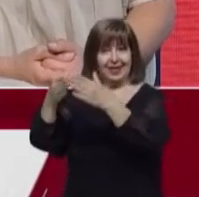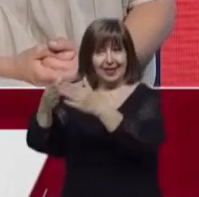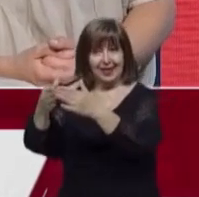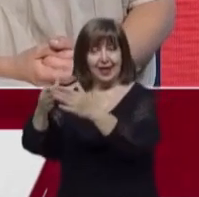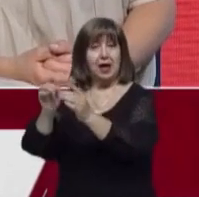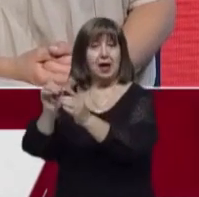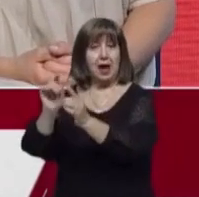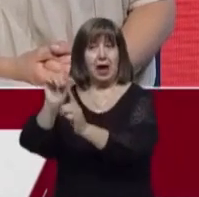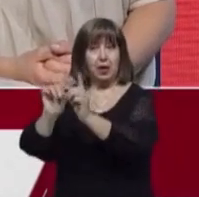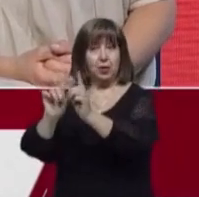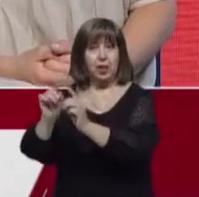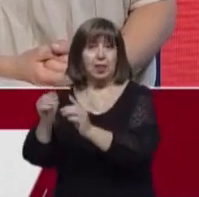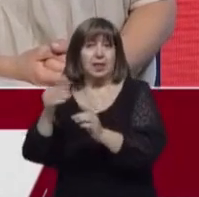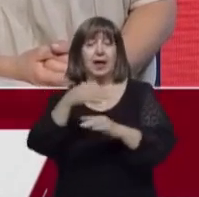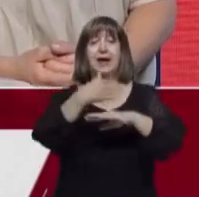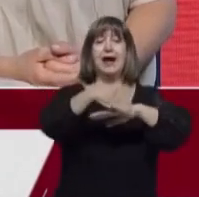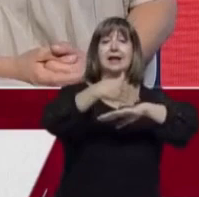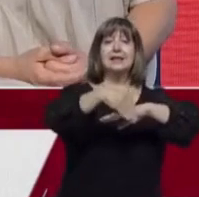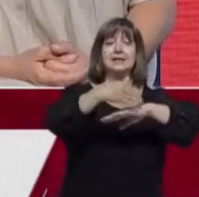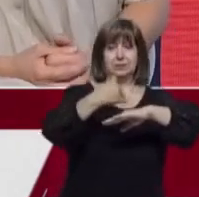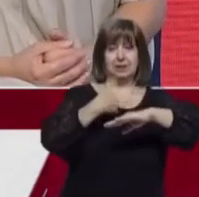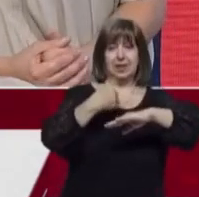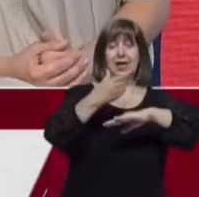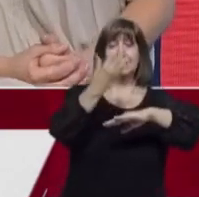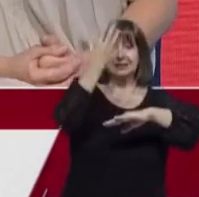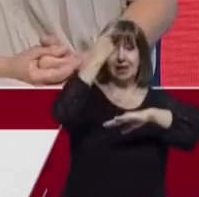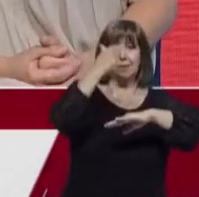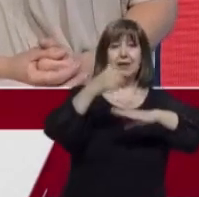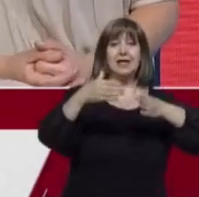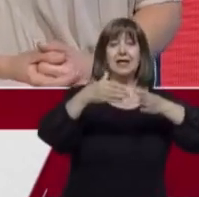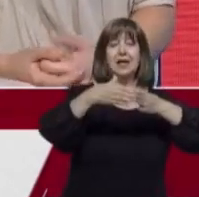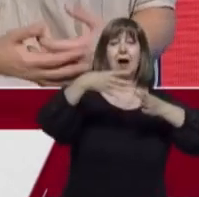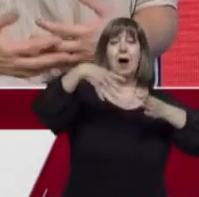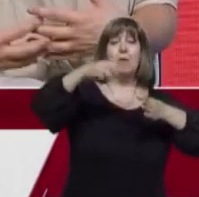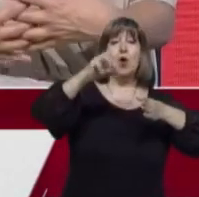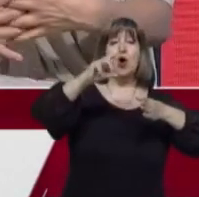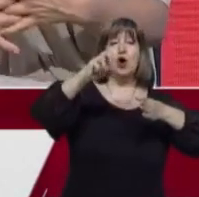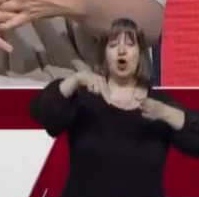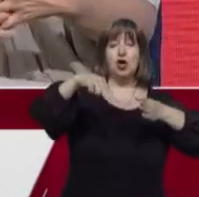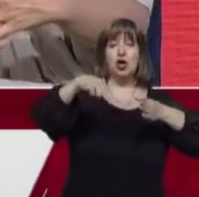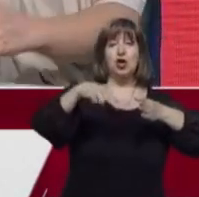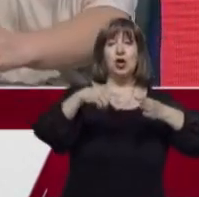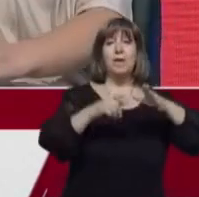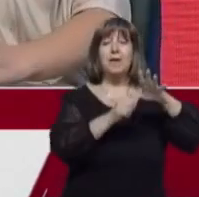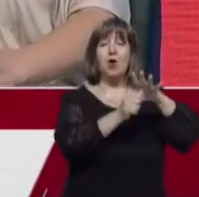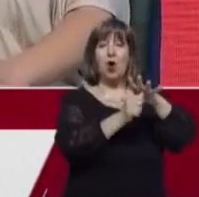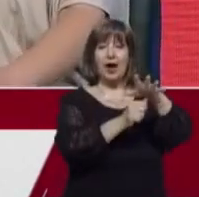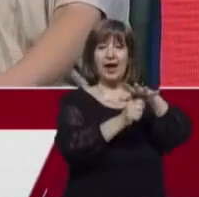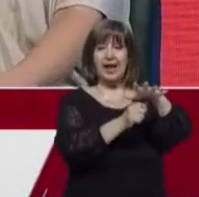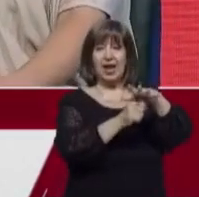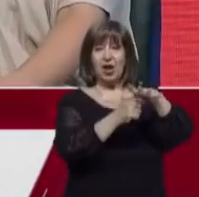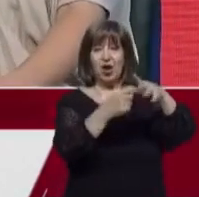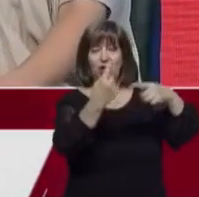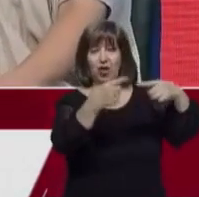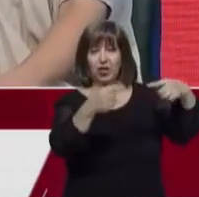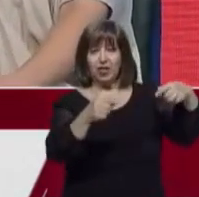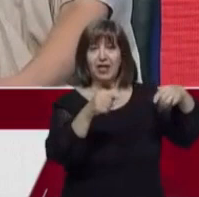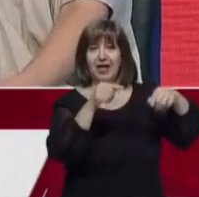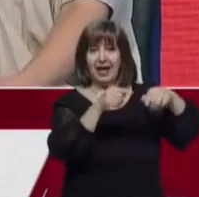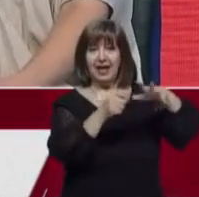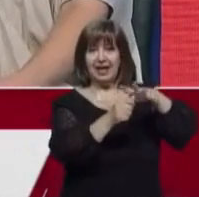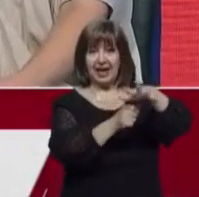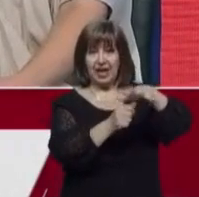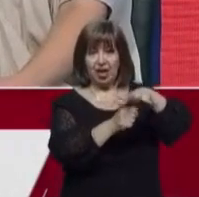nuestra dirección, que está en la calle San Martín y Morón, ahí está la dirección de Género y Diversidad. donde